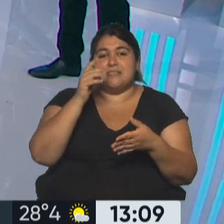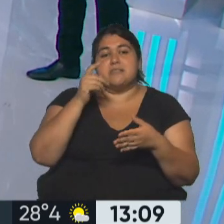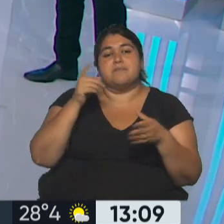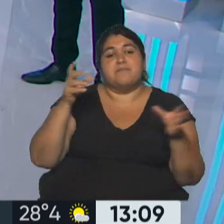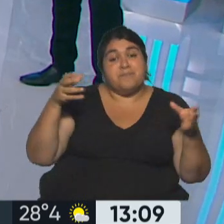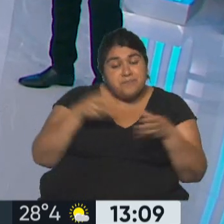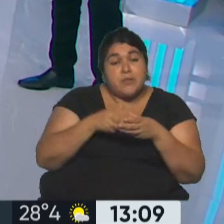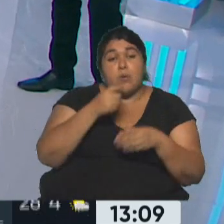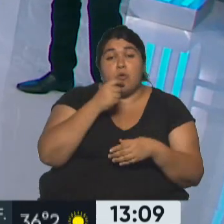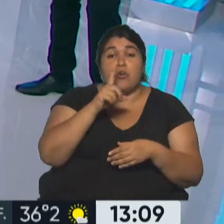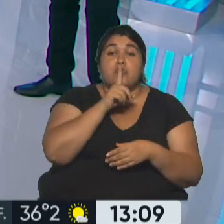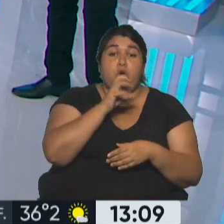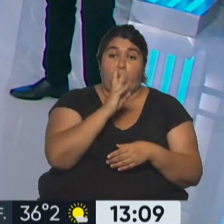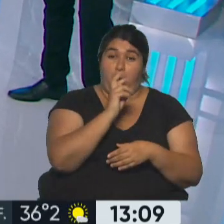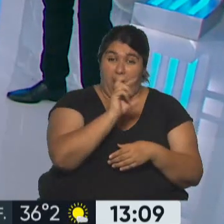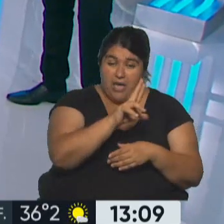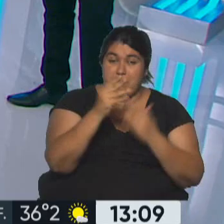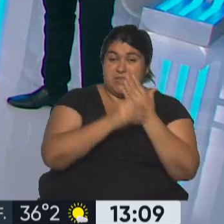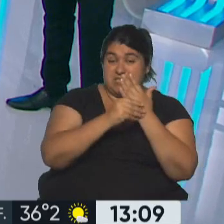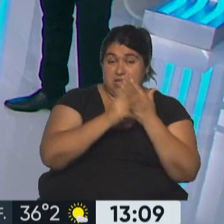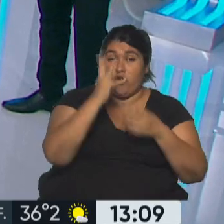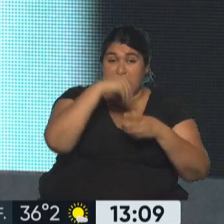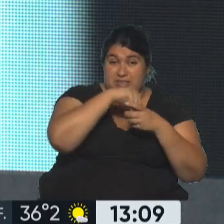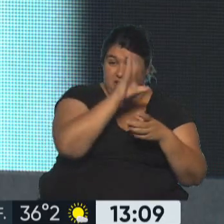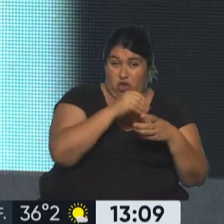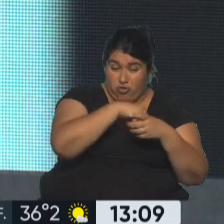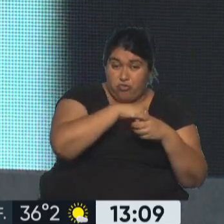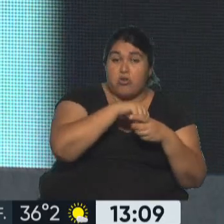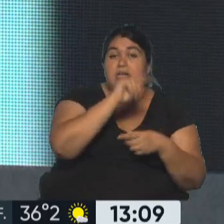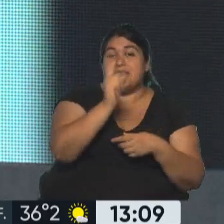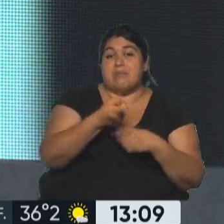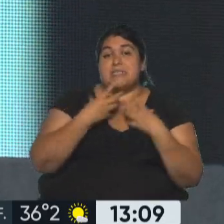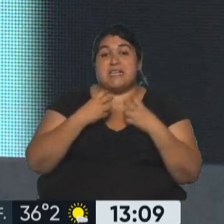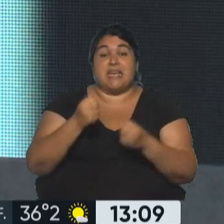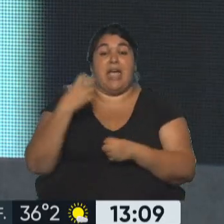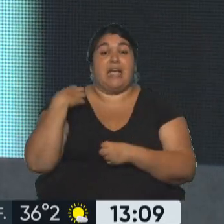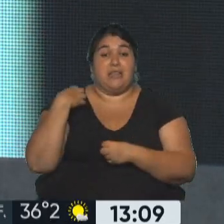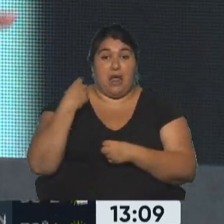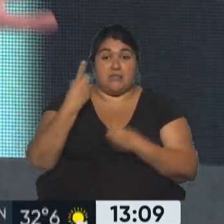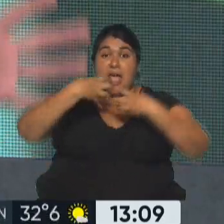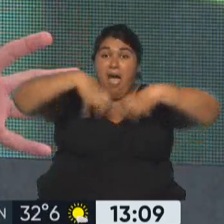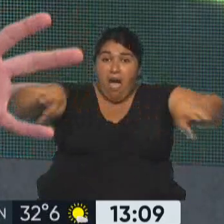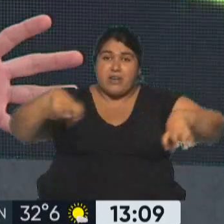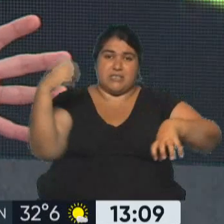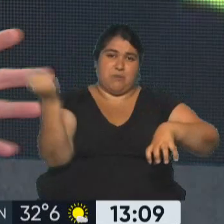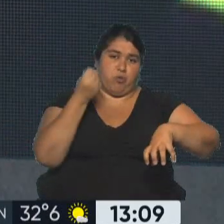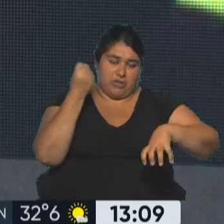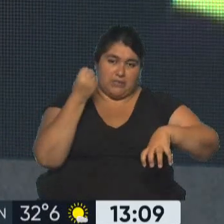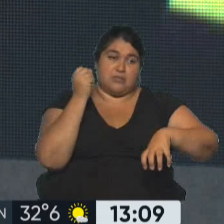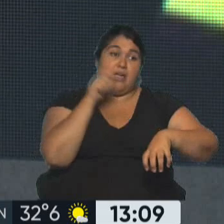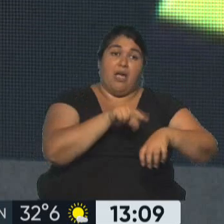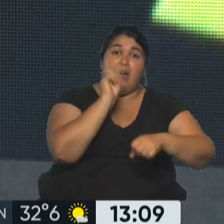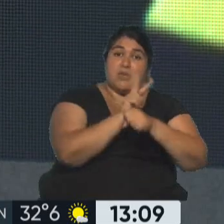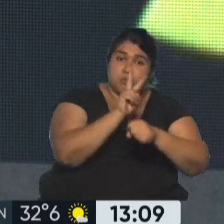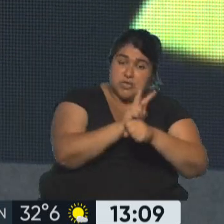sobre todo, por ejemplo, Carolina Toá en el Ministerio del Interior y Ana Lía Uriarte en la Secretaría General. 2 áreas importantes, una que se encarga de la seguridad